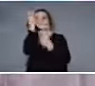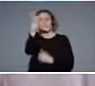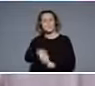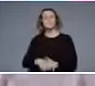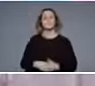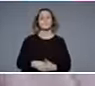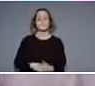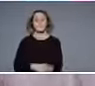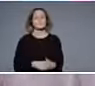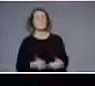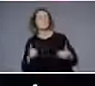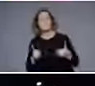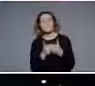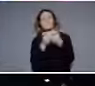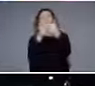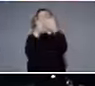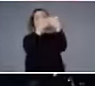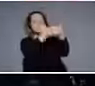brindar. Ah,